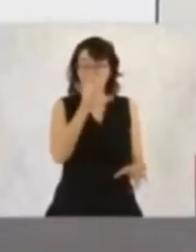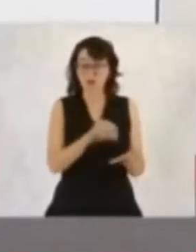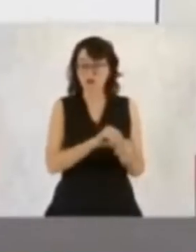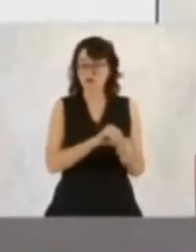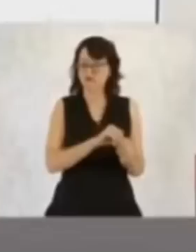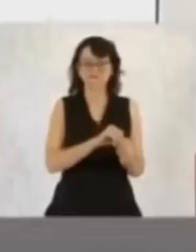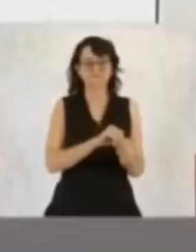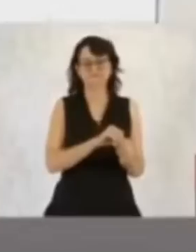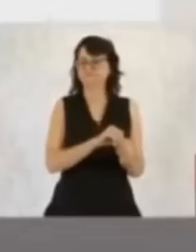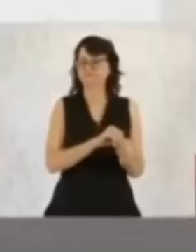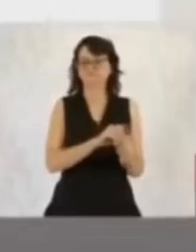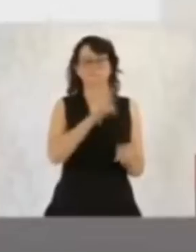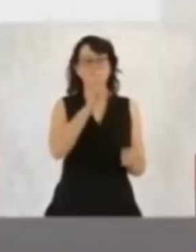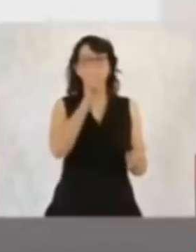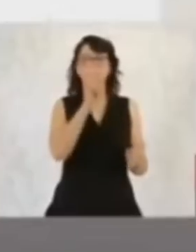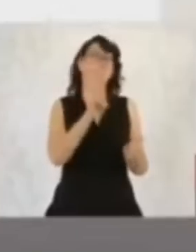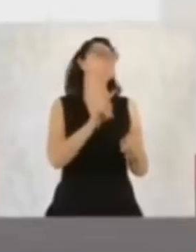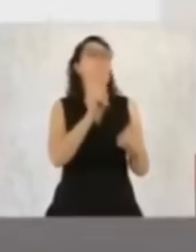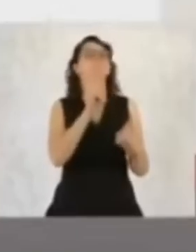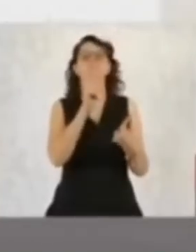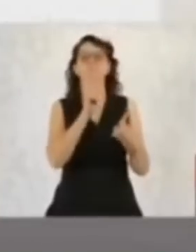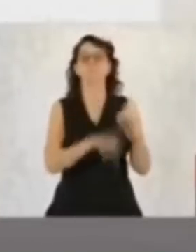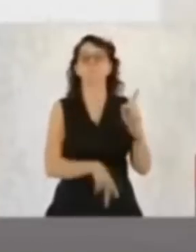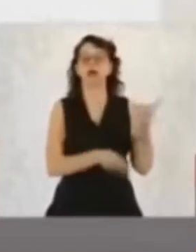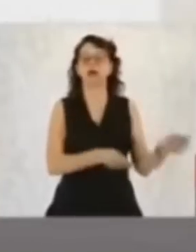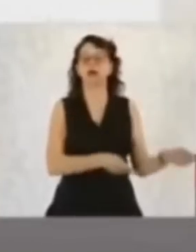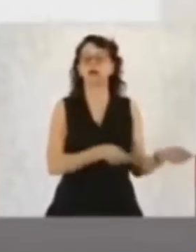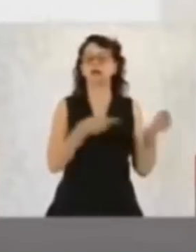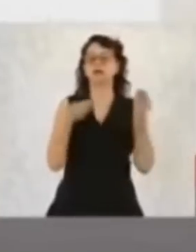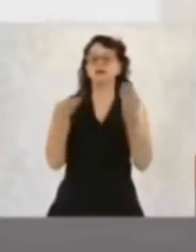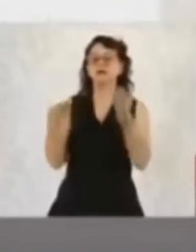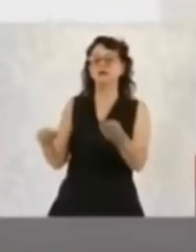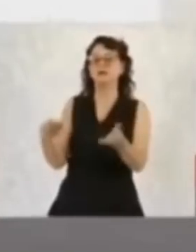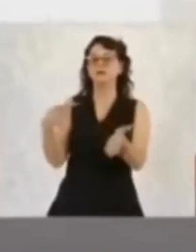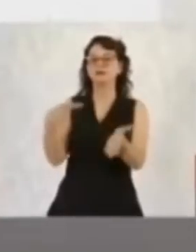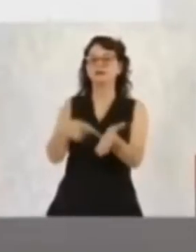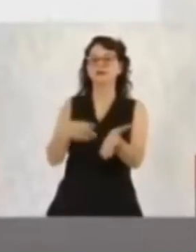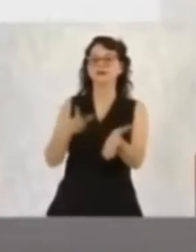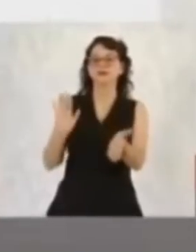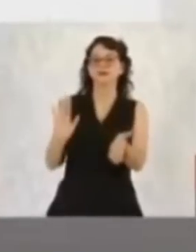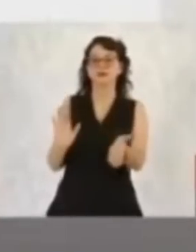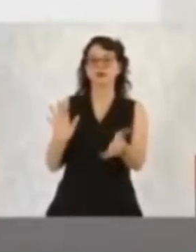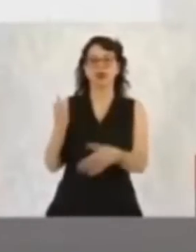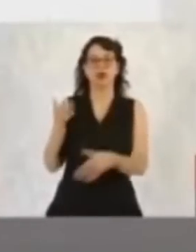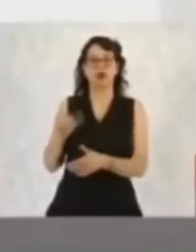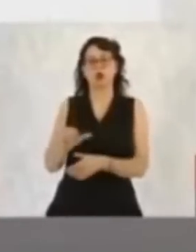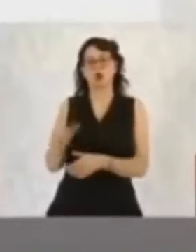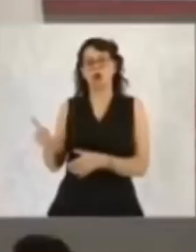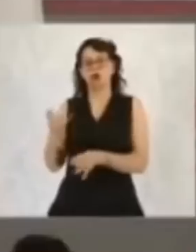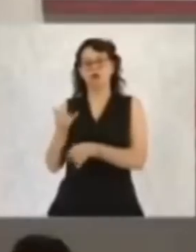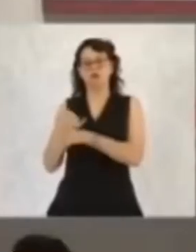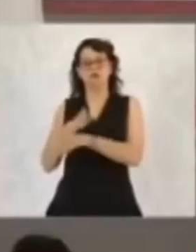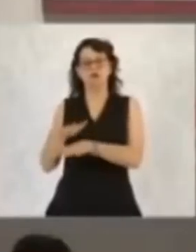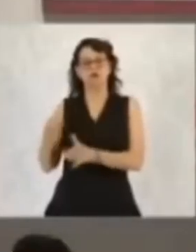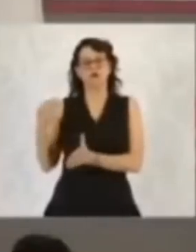que le permitiera emitir una opinión sustentada con la evidencia suficiente, competente y